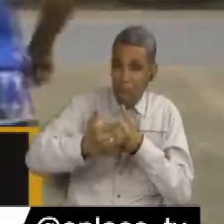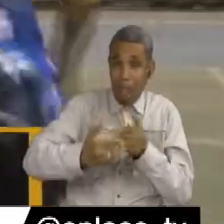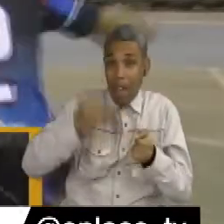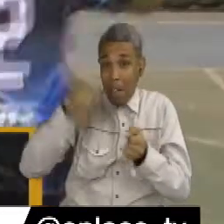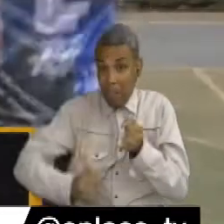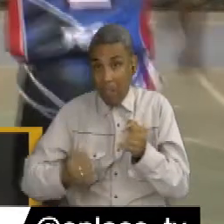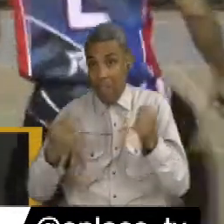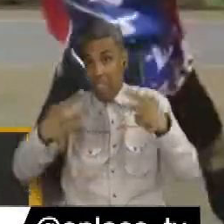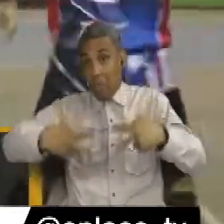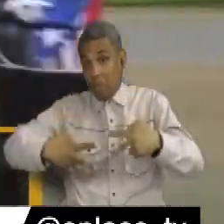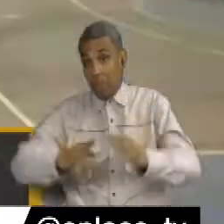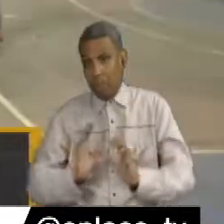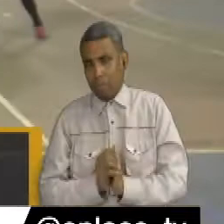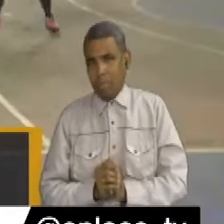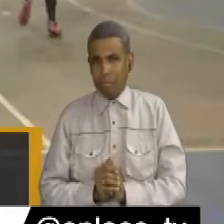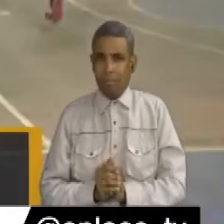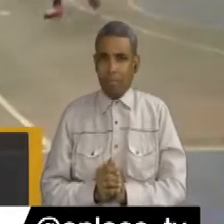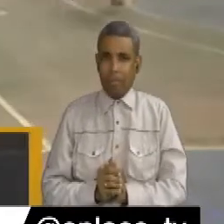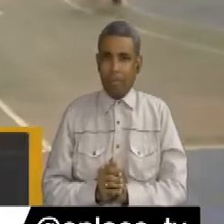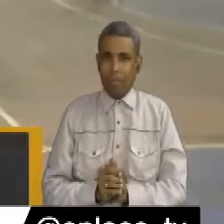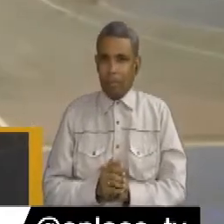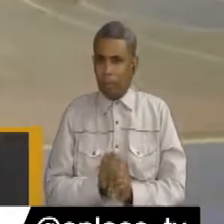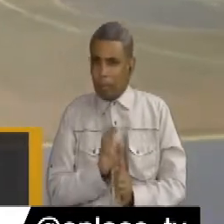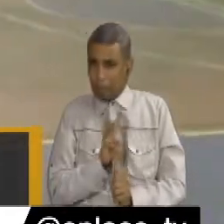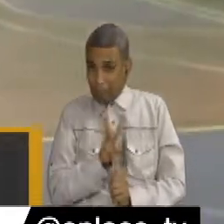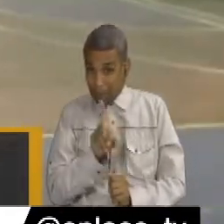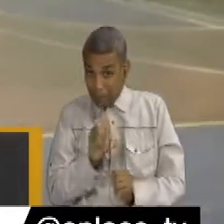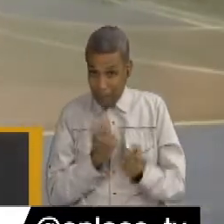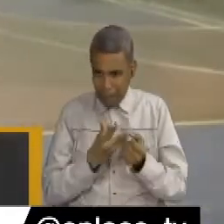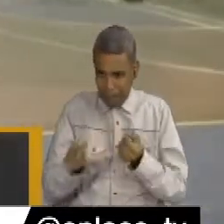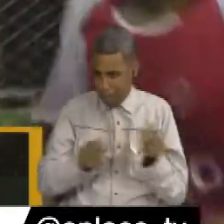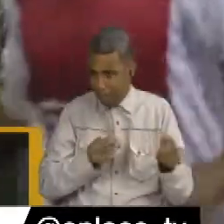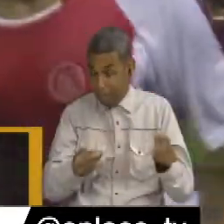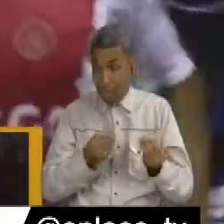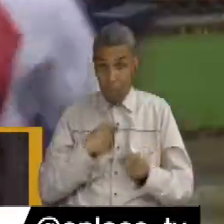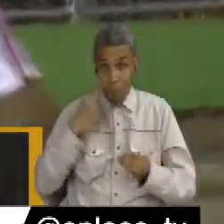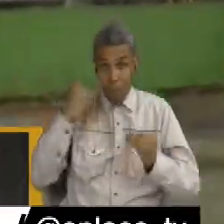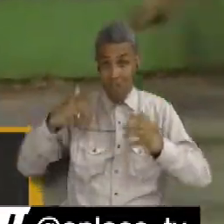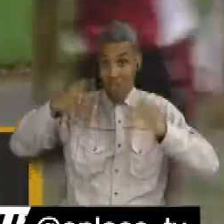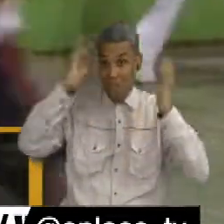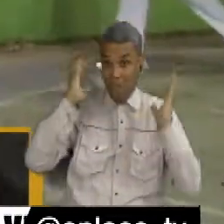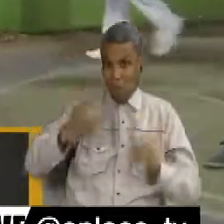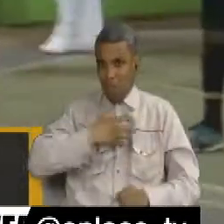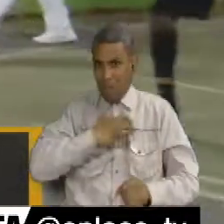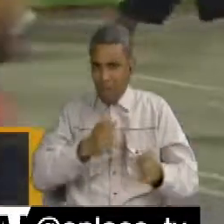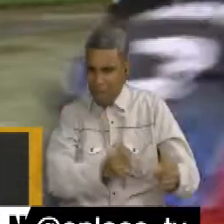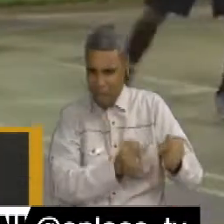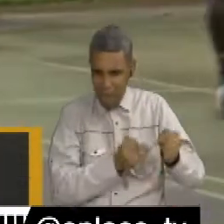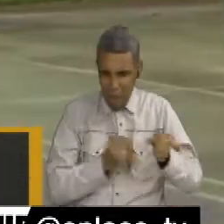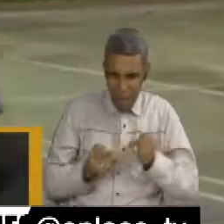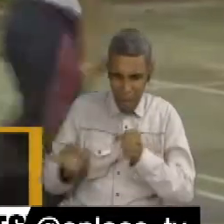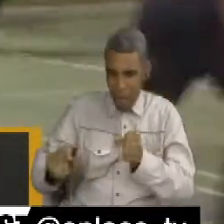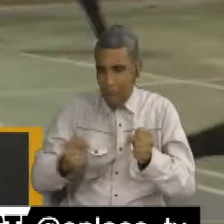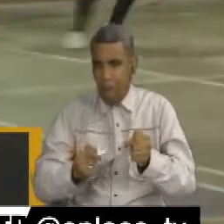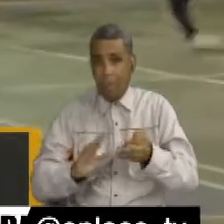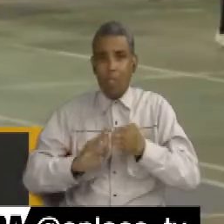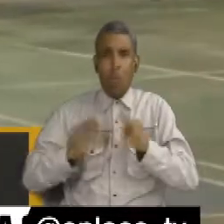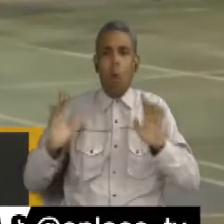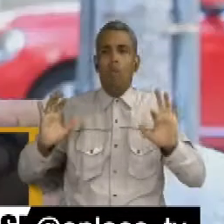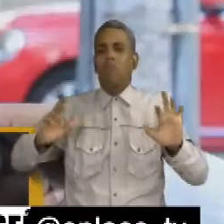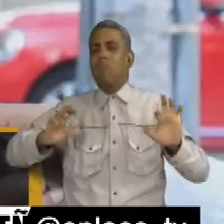con la participación de 36 equipos, es un evento de referencia en la ciudad, dado la magnitud del mismo y la gran afluencia de público que